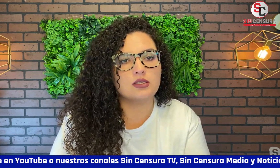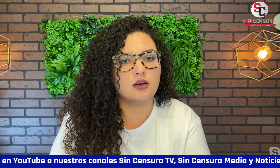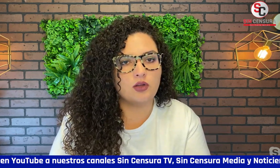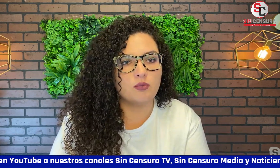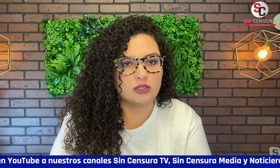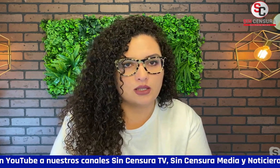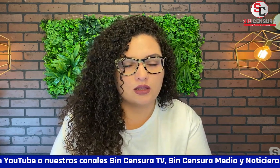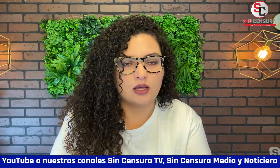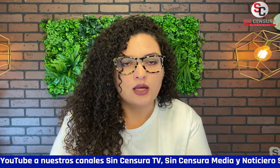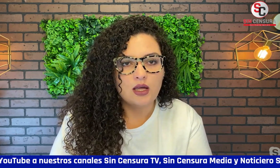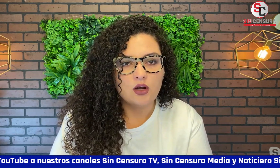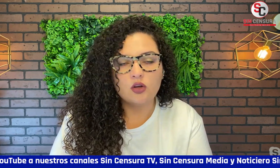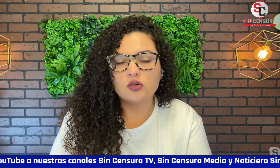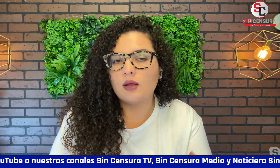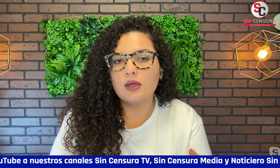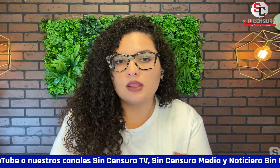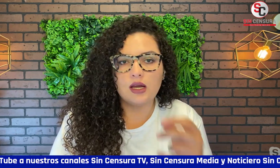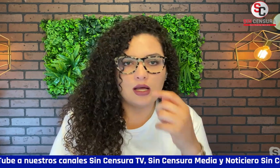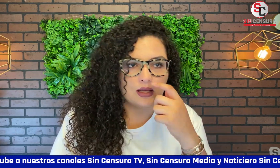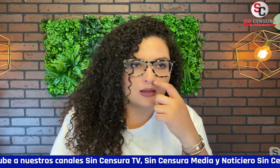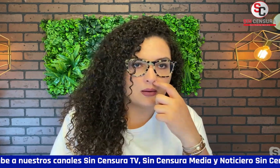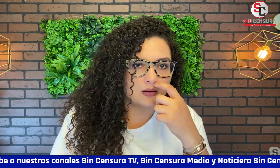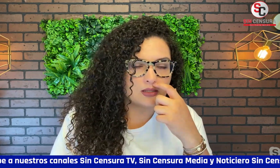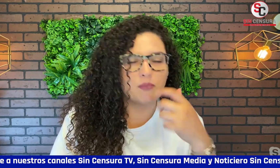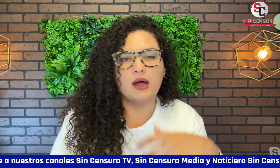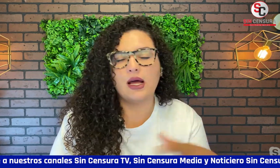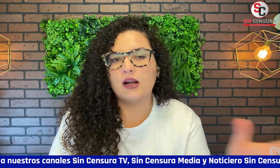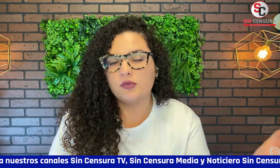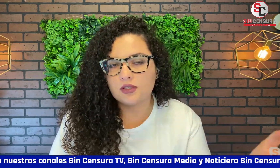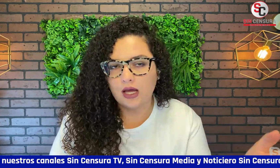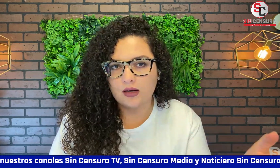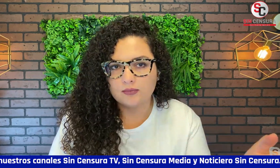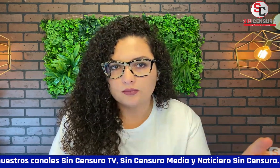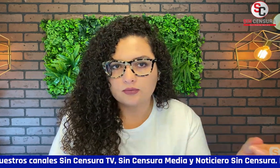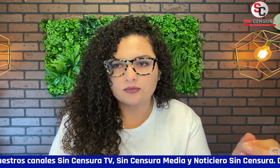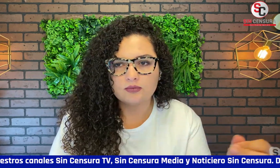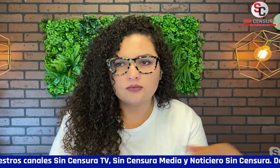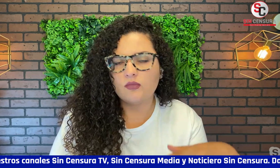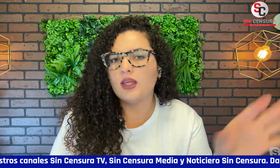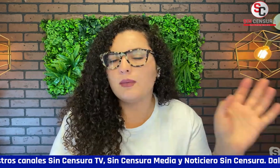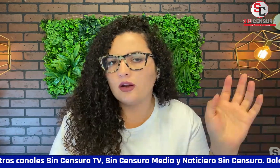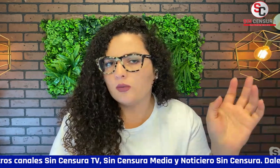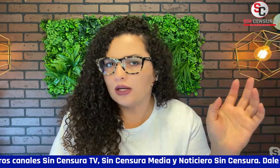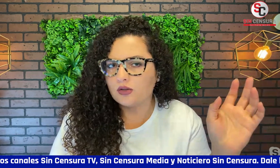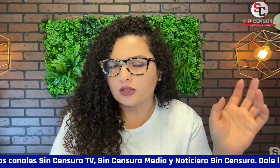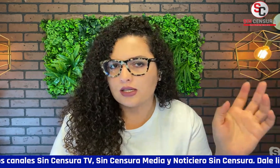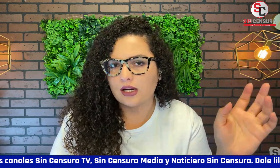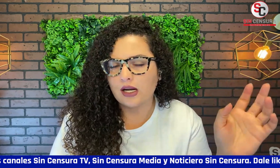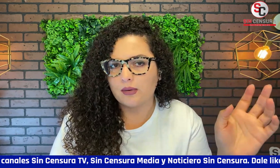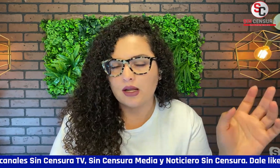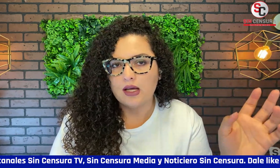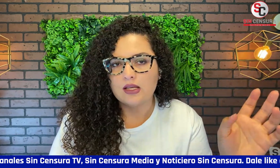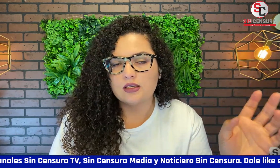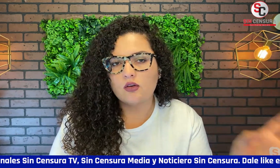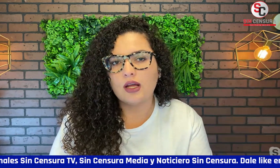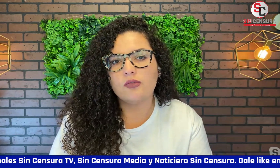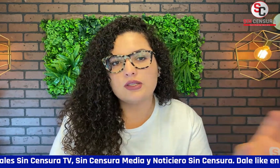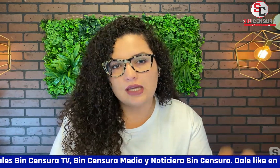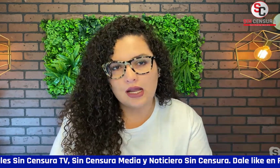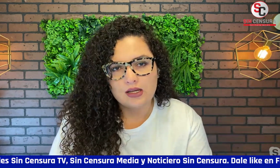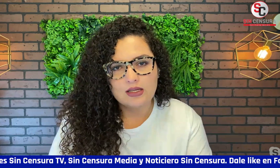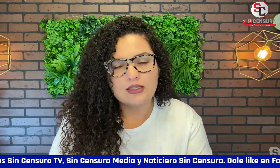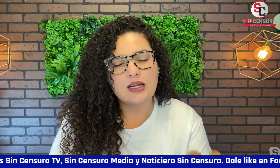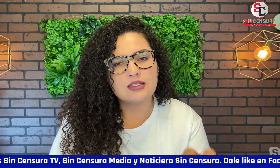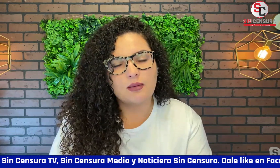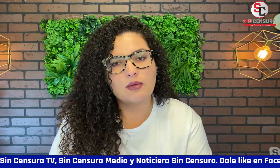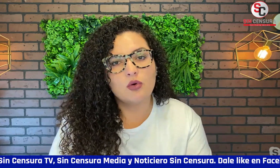ejemplo al que se refiere el presidente. No solamente era separar al fiscal y ver cómo las cosas se arreglaban, sino que al